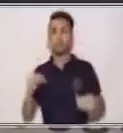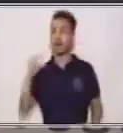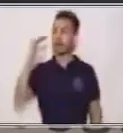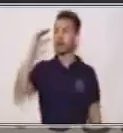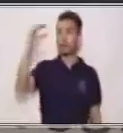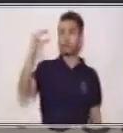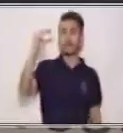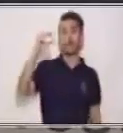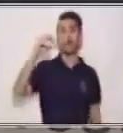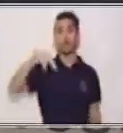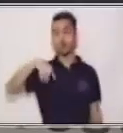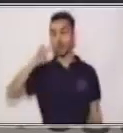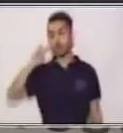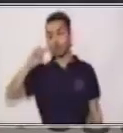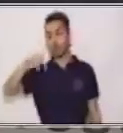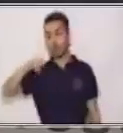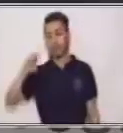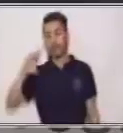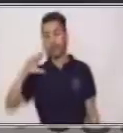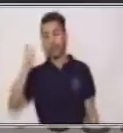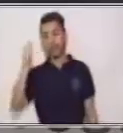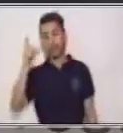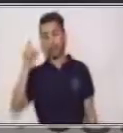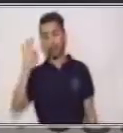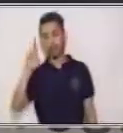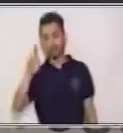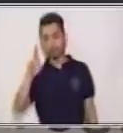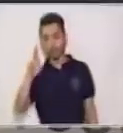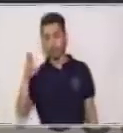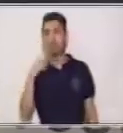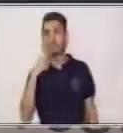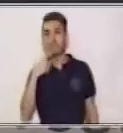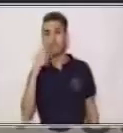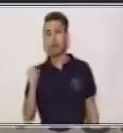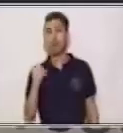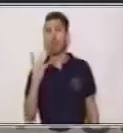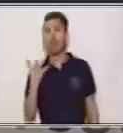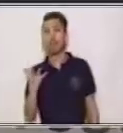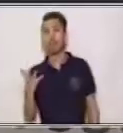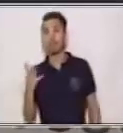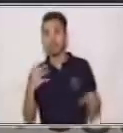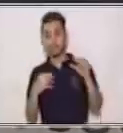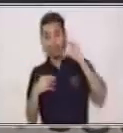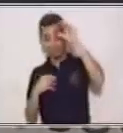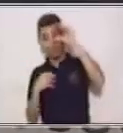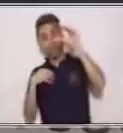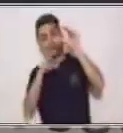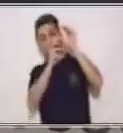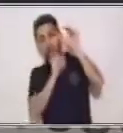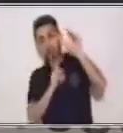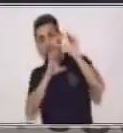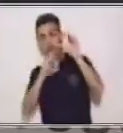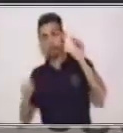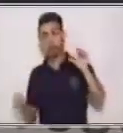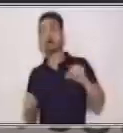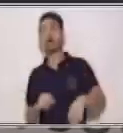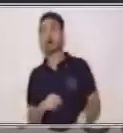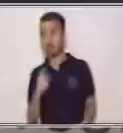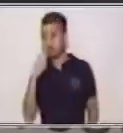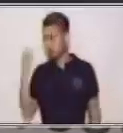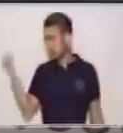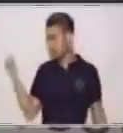de la fracción que nos indica cuántas piezas vamos a tomar de esa fracción. Mira, aquí la flecha me